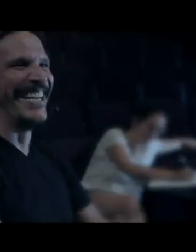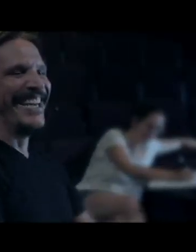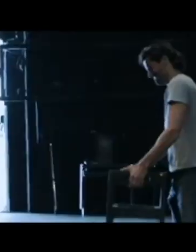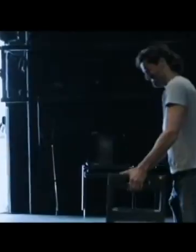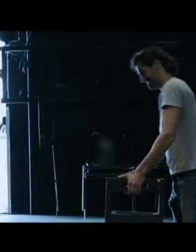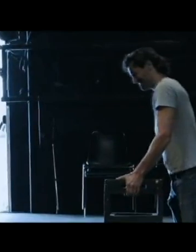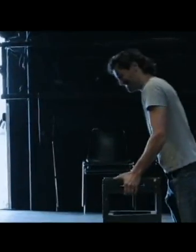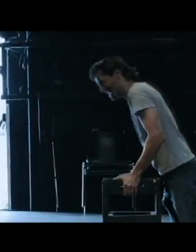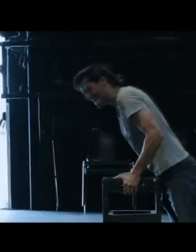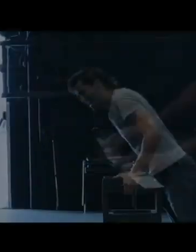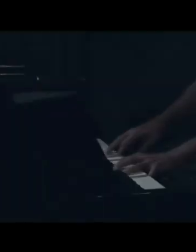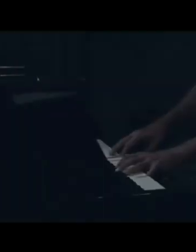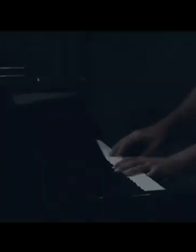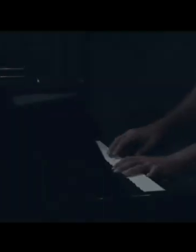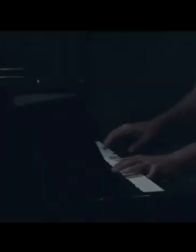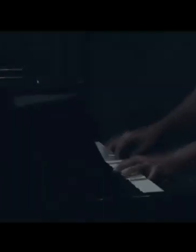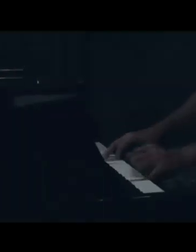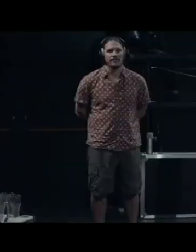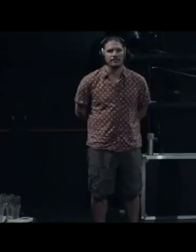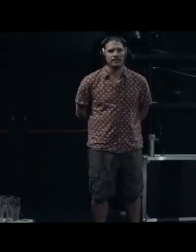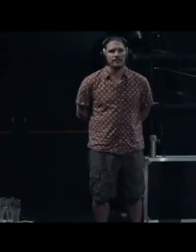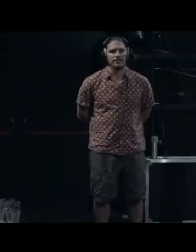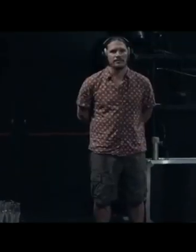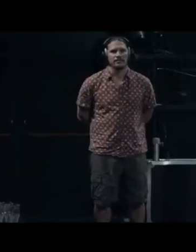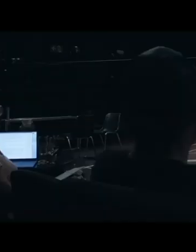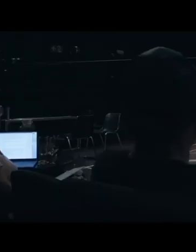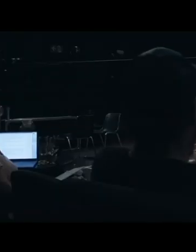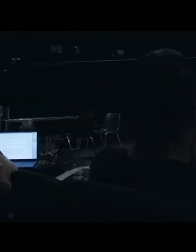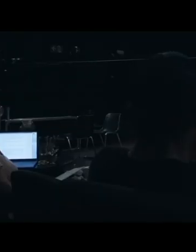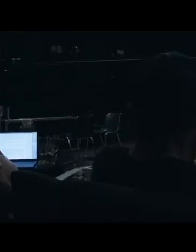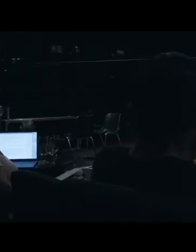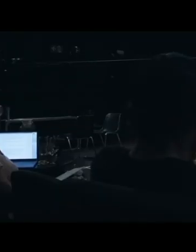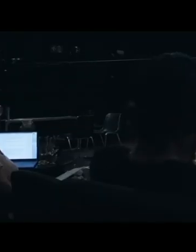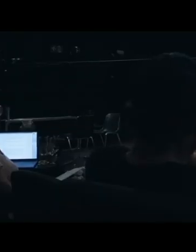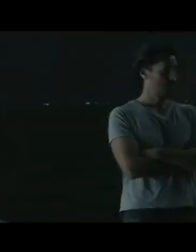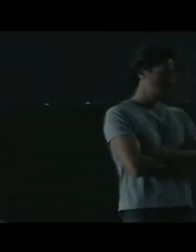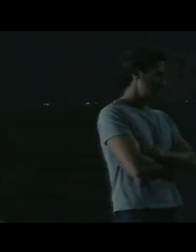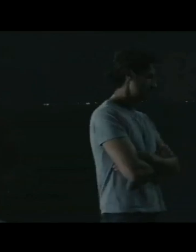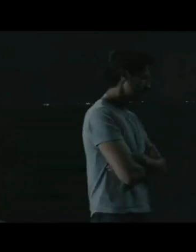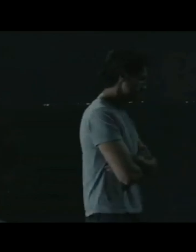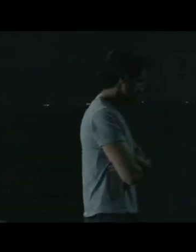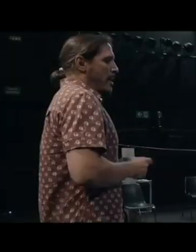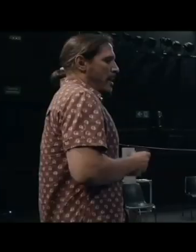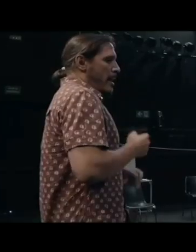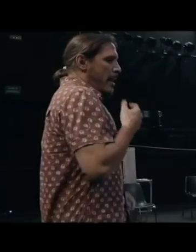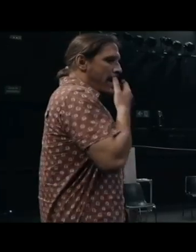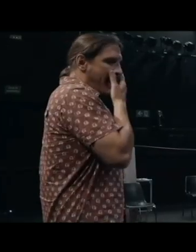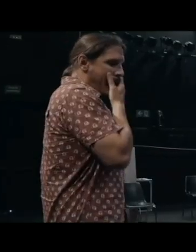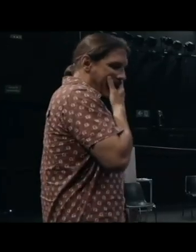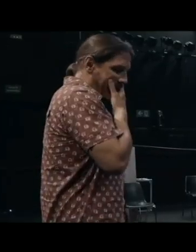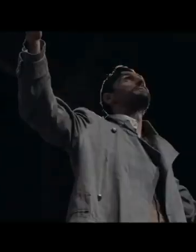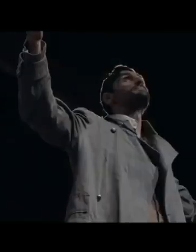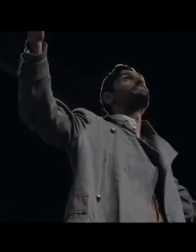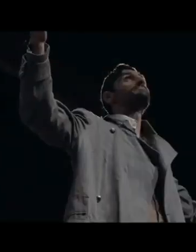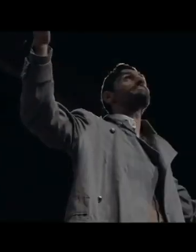conocidos de la vida y la obra del poeta granadino. Recoge entrevistas, charlas y conferencias de Federico García Lorca, así como fragmentos de sus obras